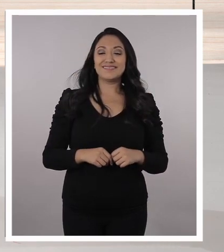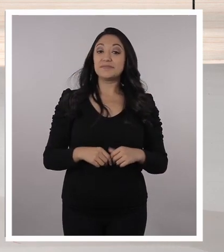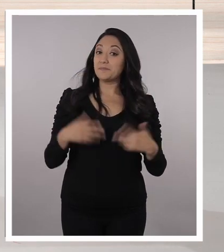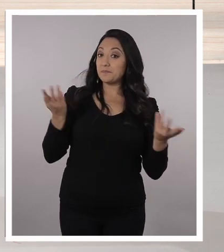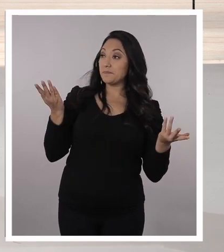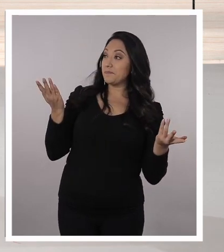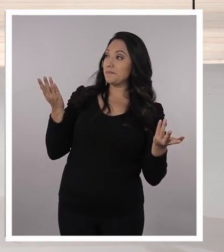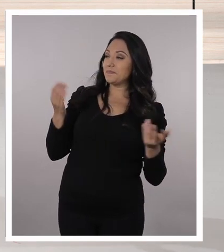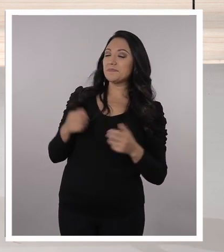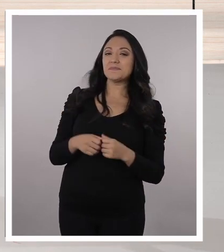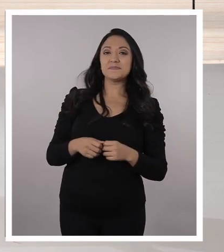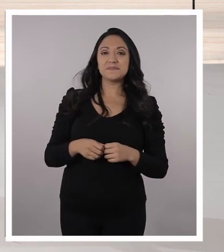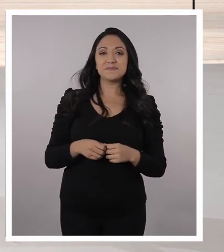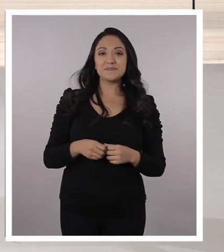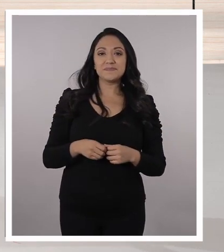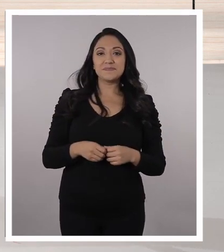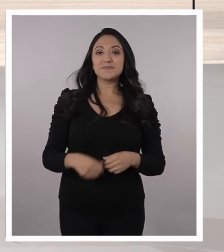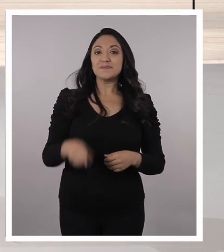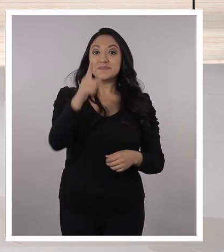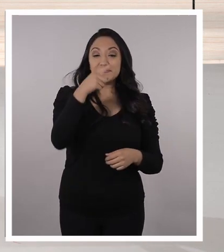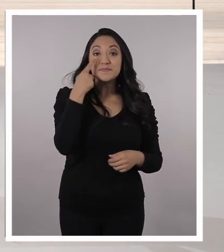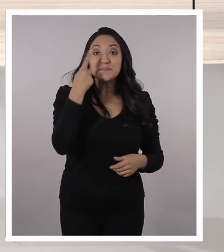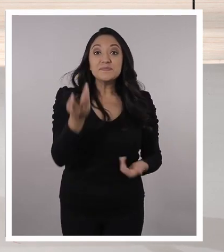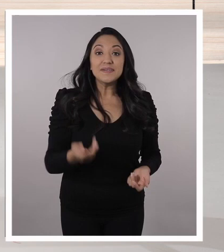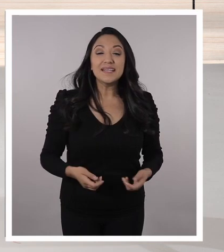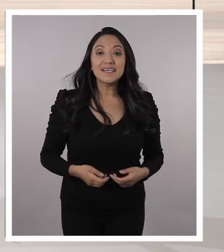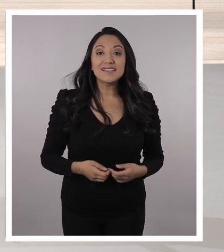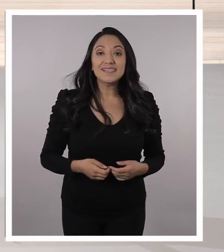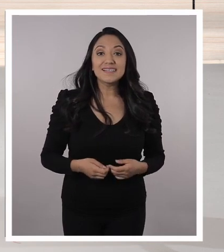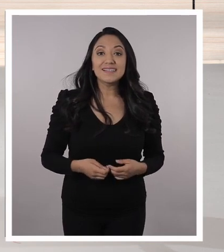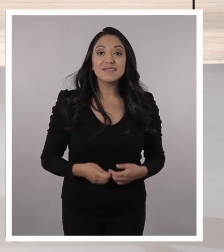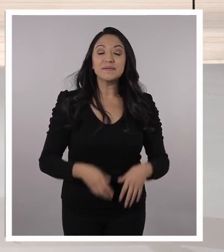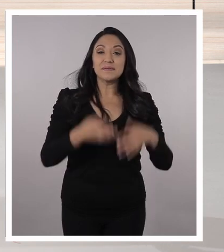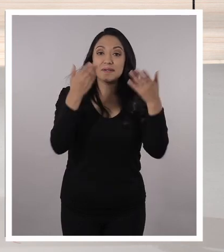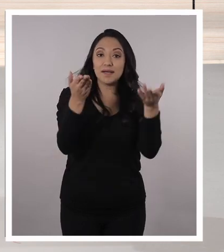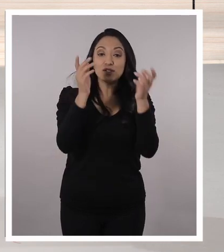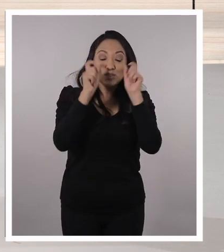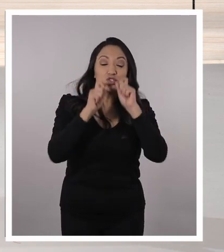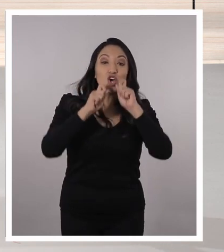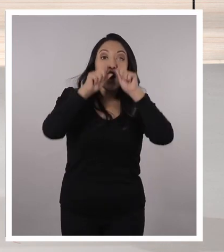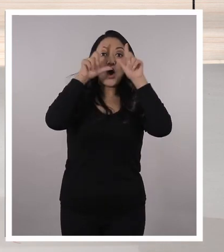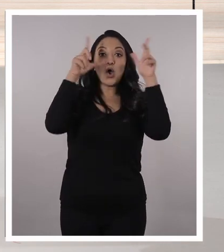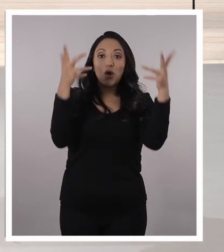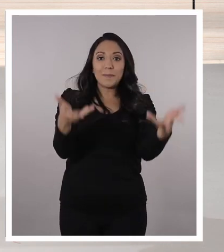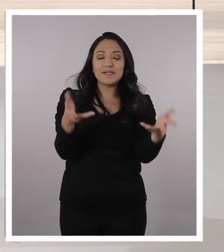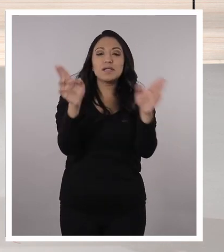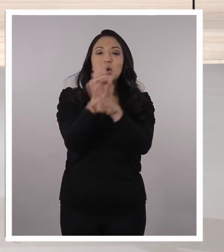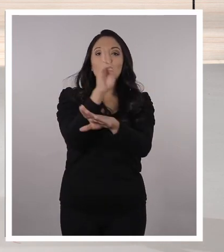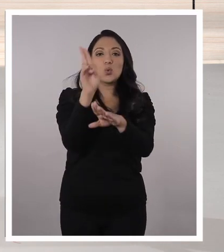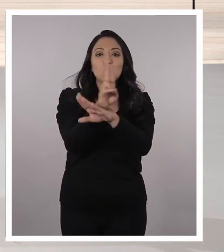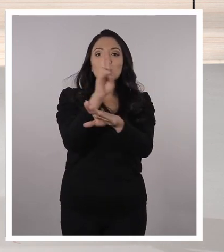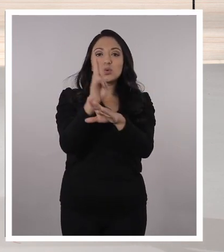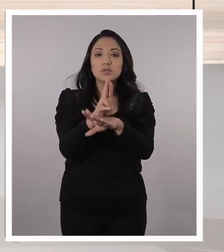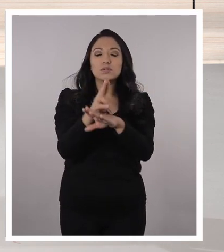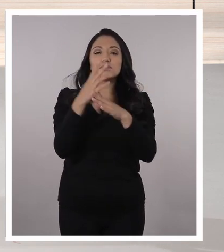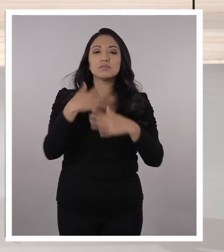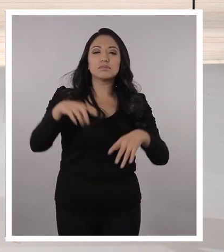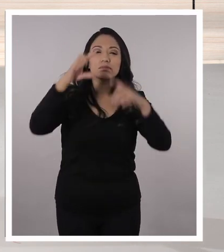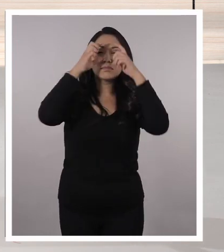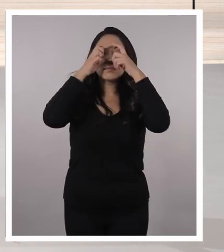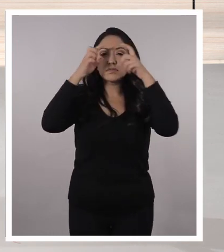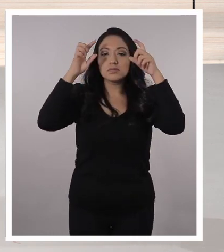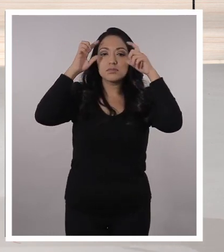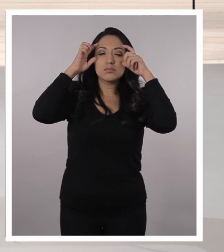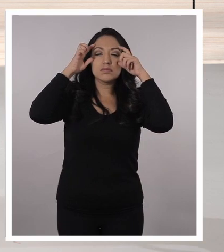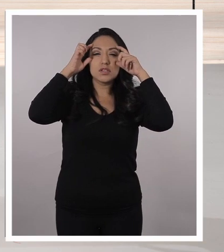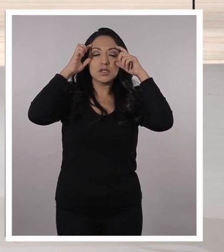Nelly, mira. Chicos y chicas, vamos a empezar con esta sorpresa porque vamos a usar nuestras gafas de aprender la tele y vamos a